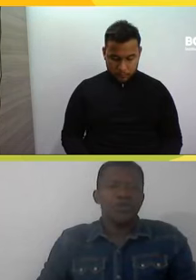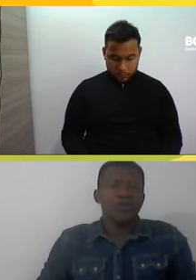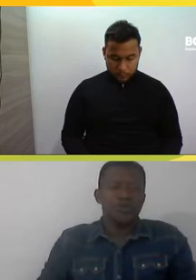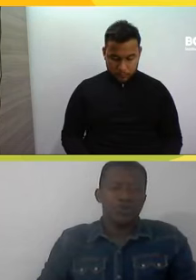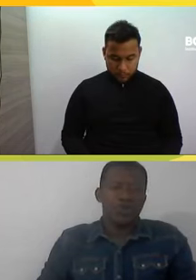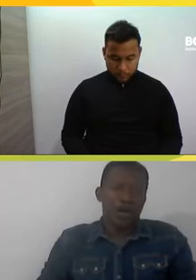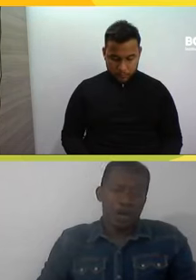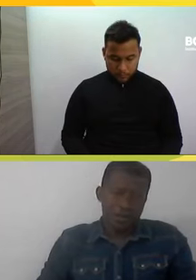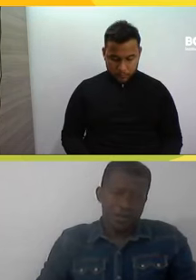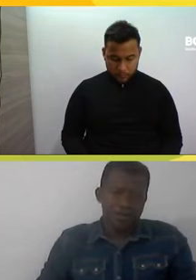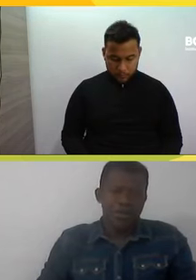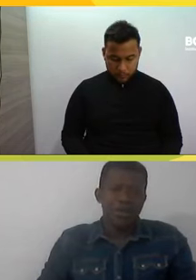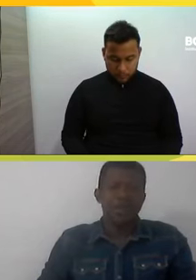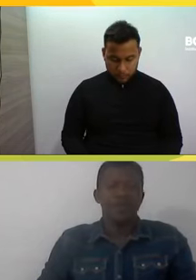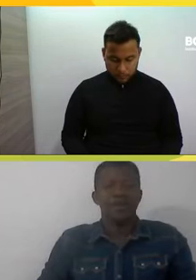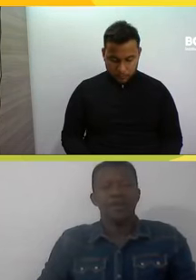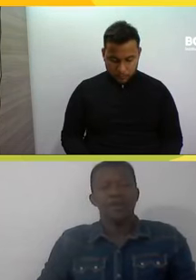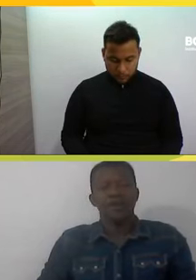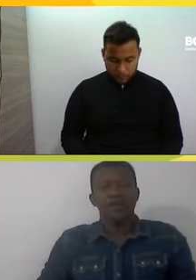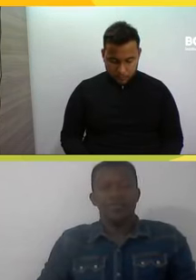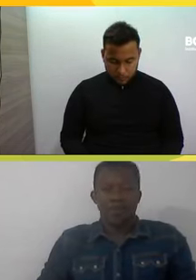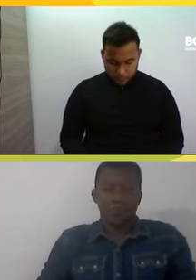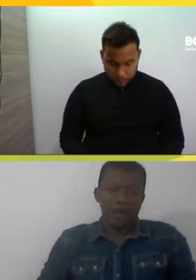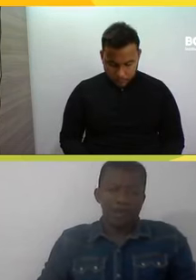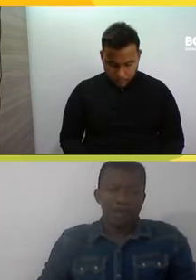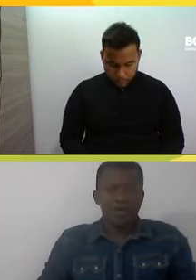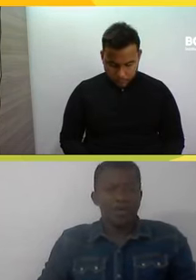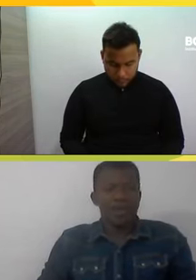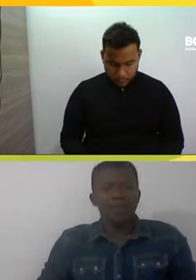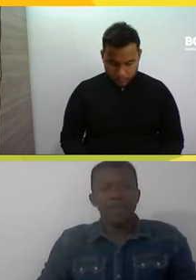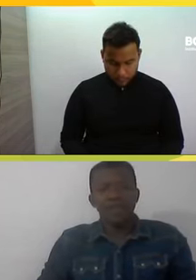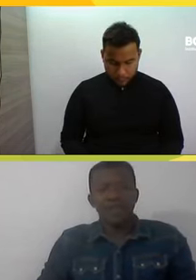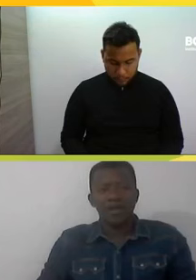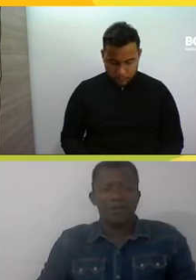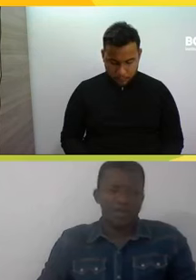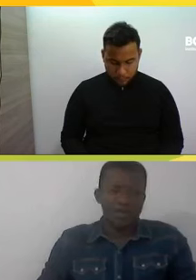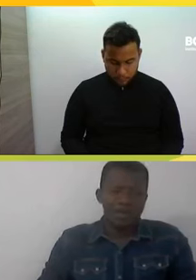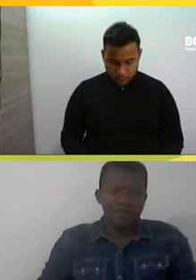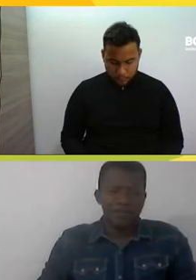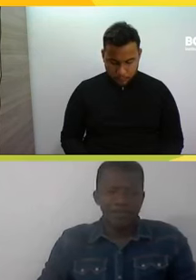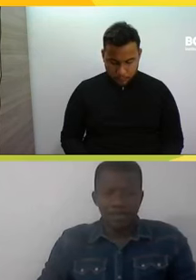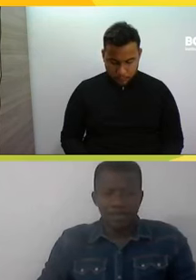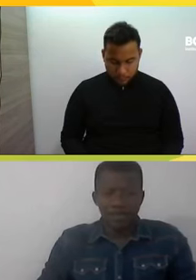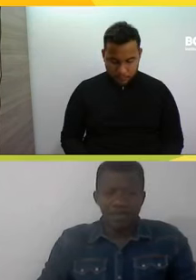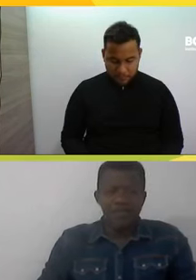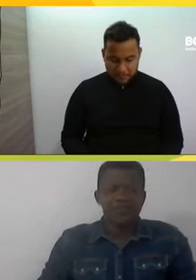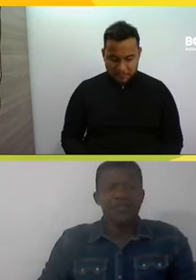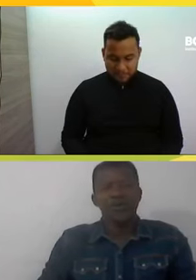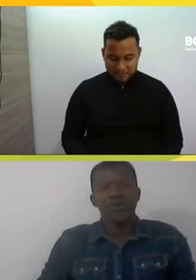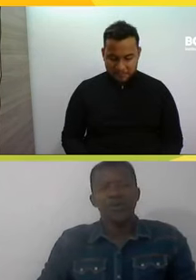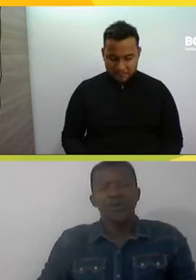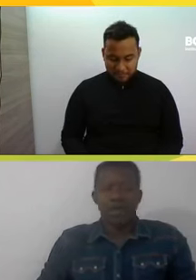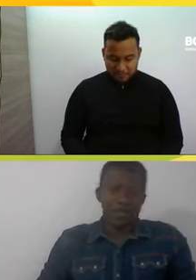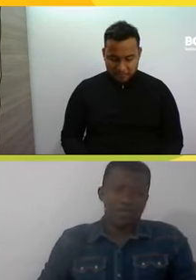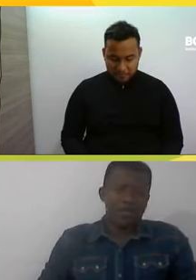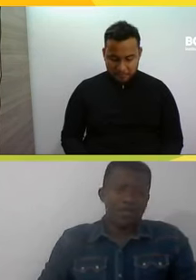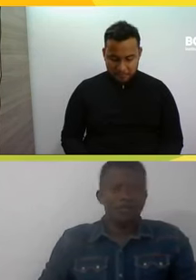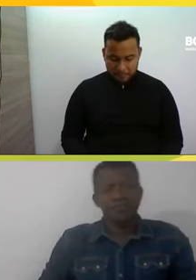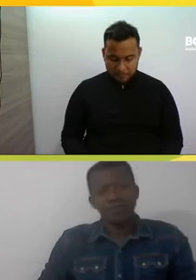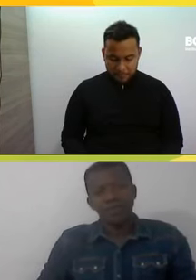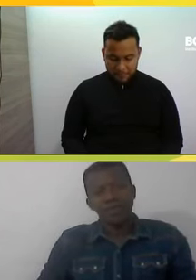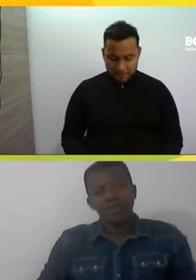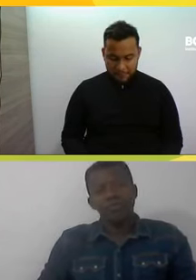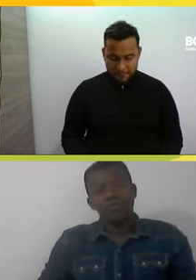que juindo a tamini. Ma bajaré que apelé ma milante de lienzo. Ahí